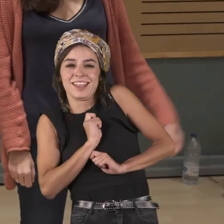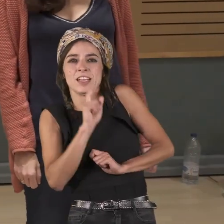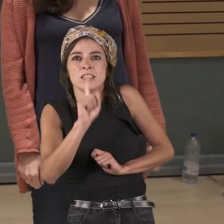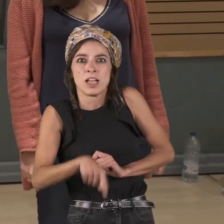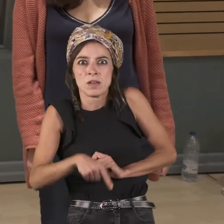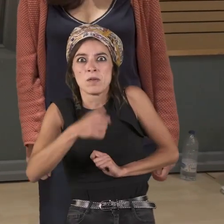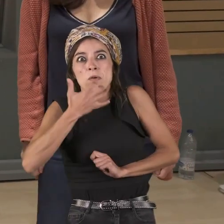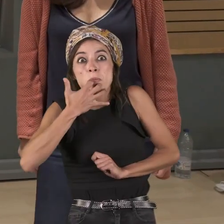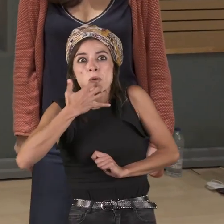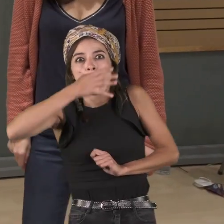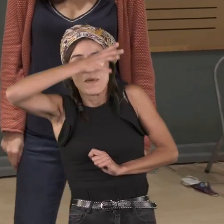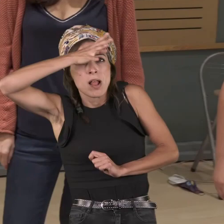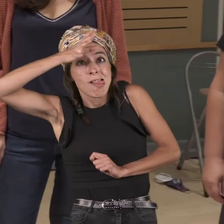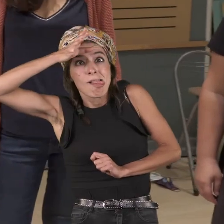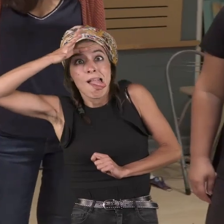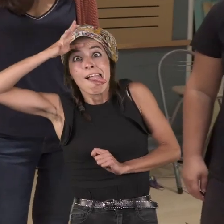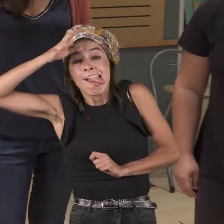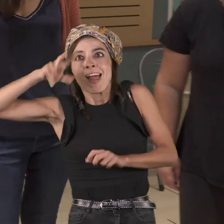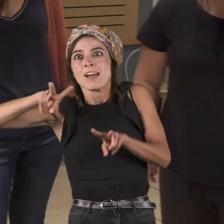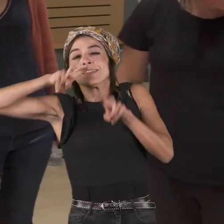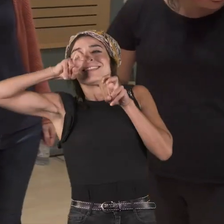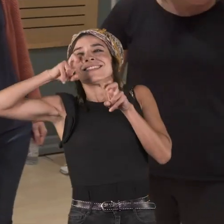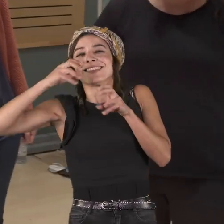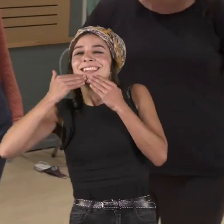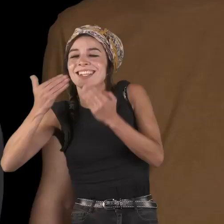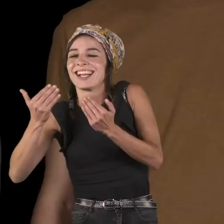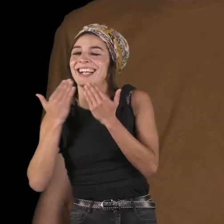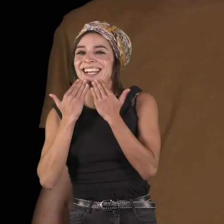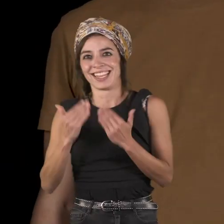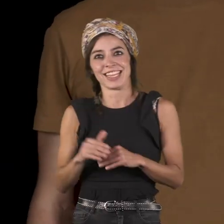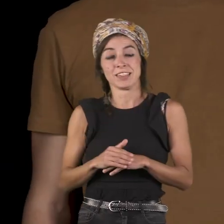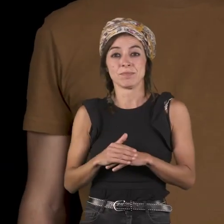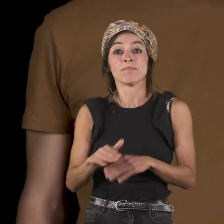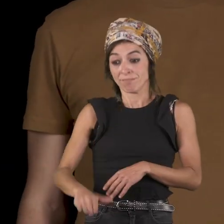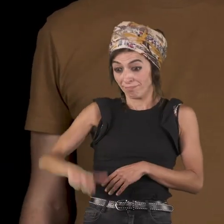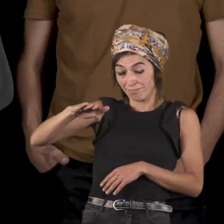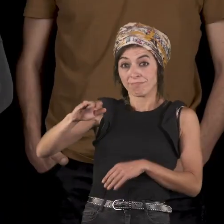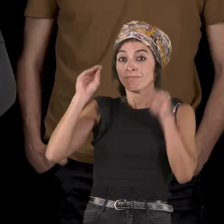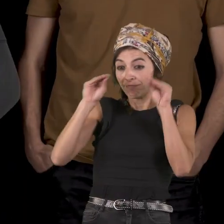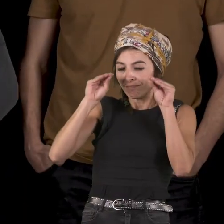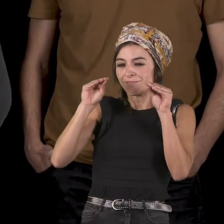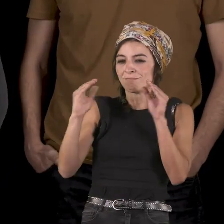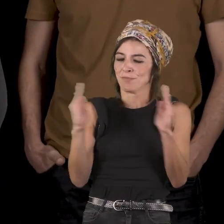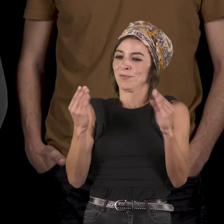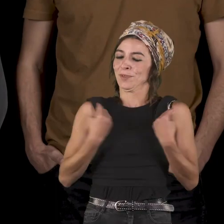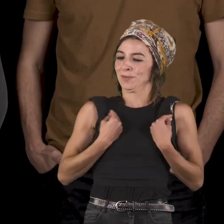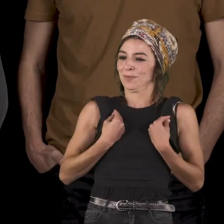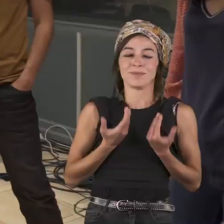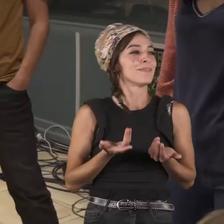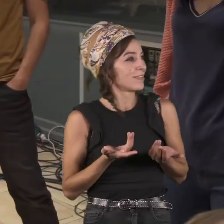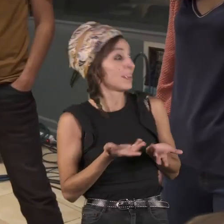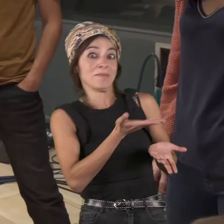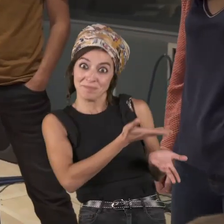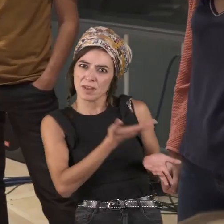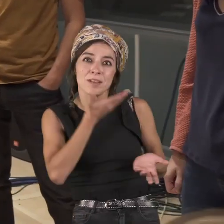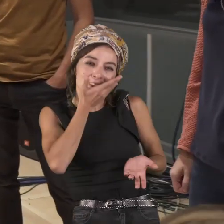babesgunea, udako sargorian arnazgunea. Azteko, ezteko eta unea bizitzeko unea.